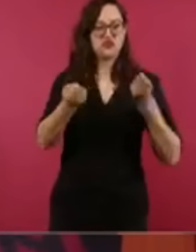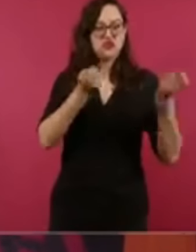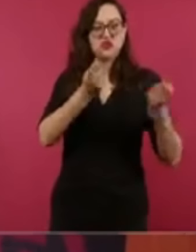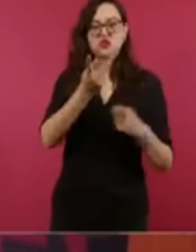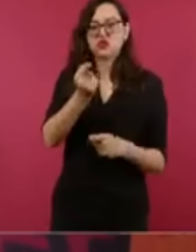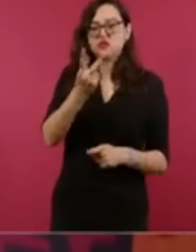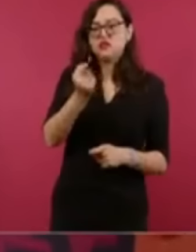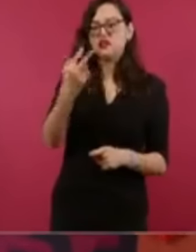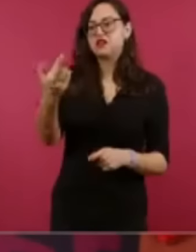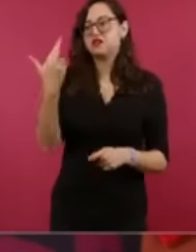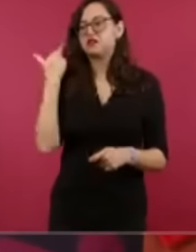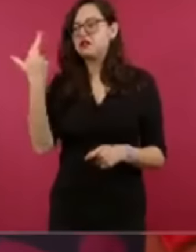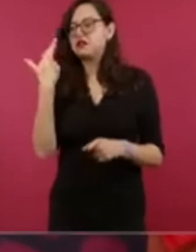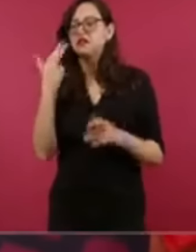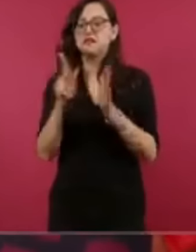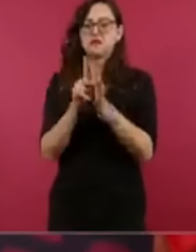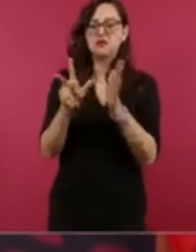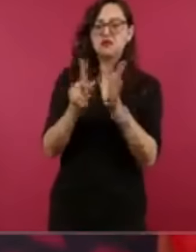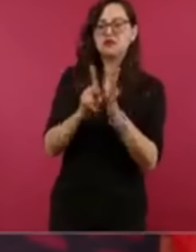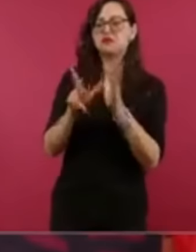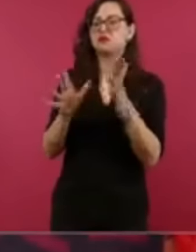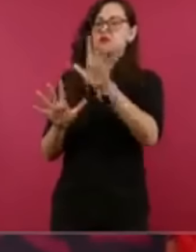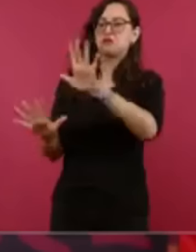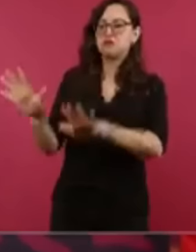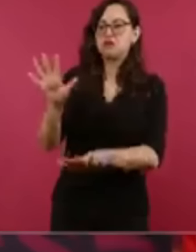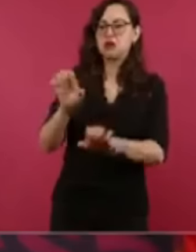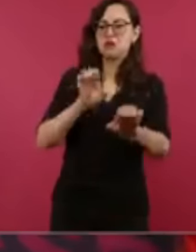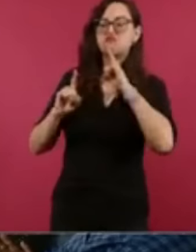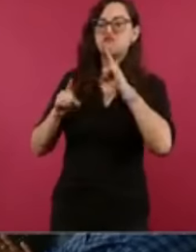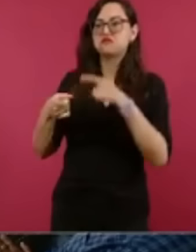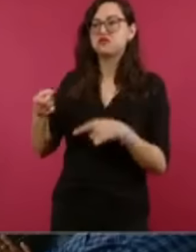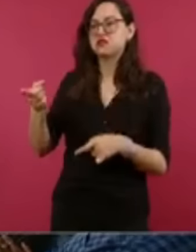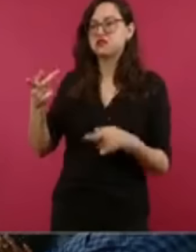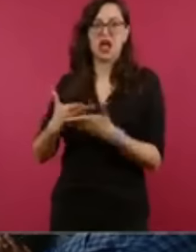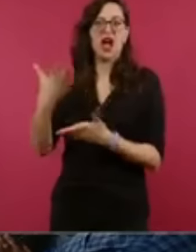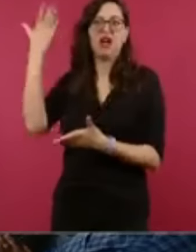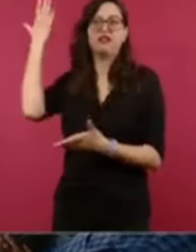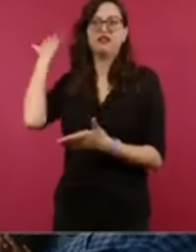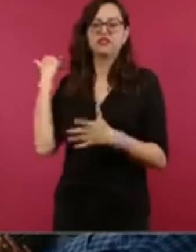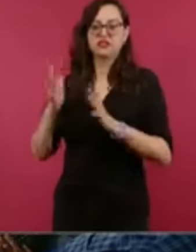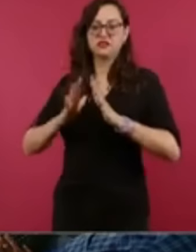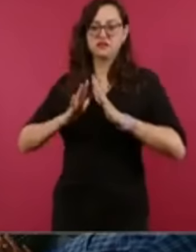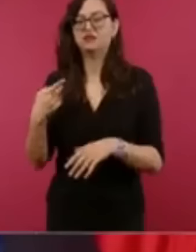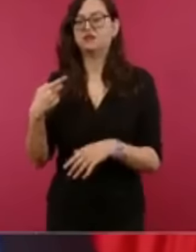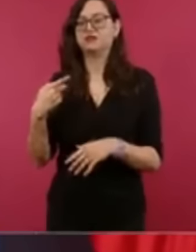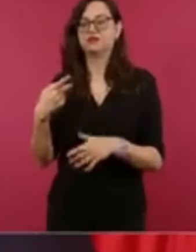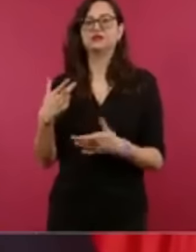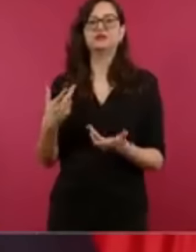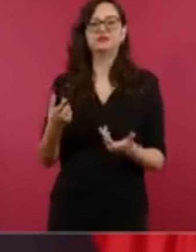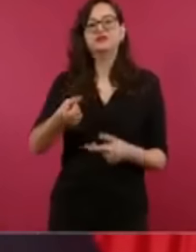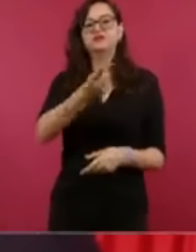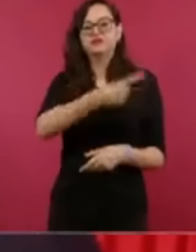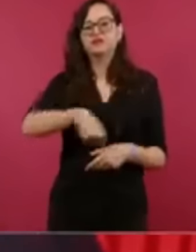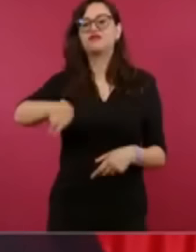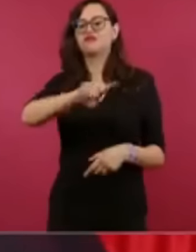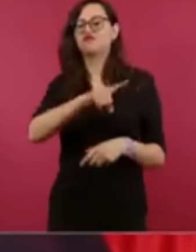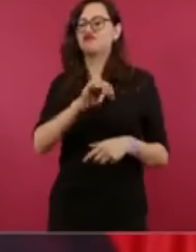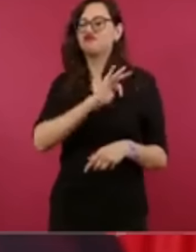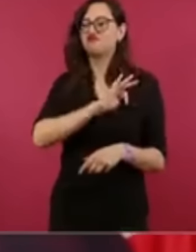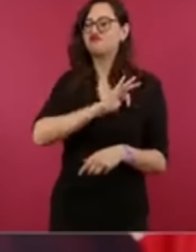Porque con mentiras, con engaños, con manipulación, ellos pontificaban, ellos